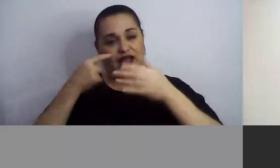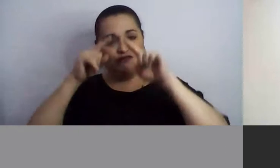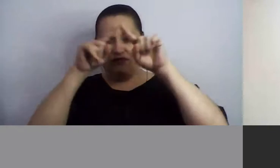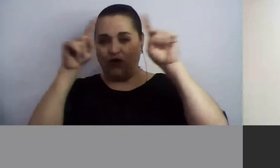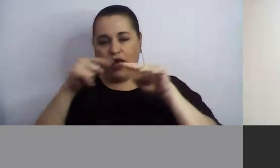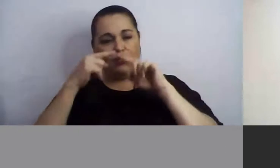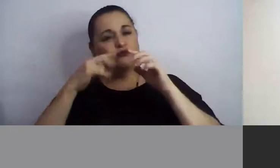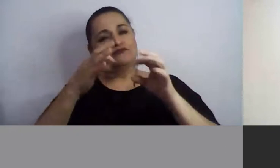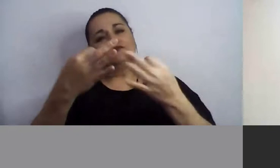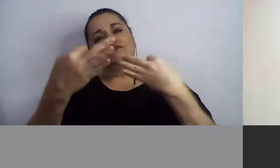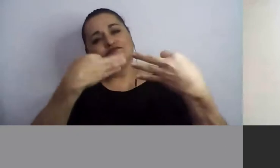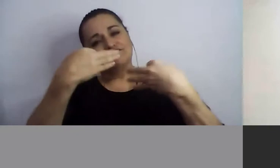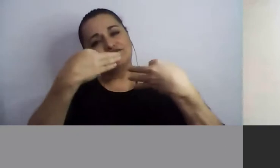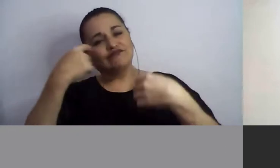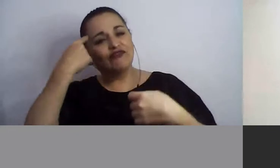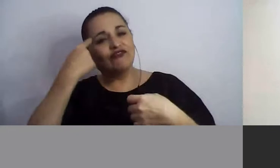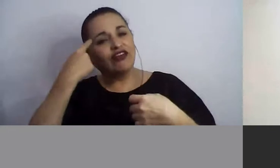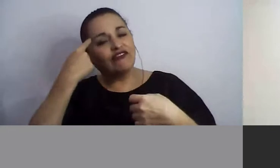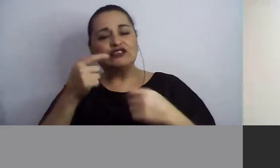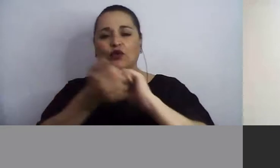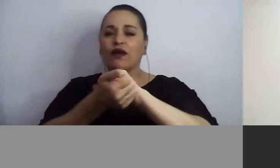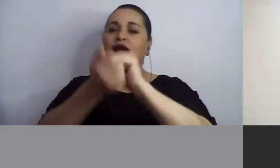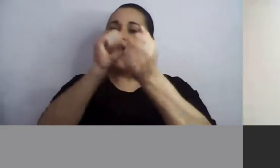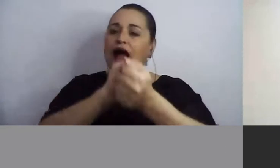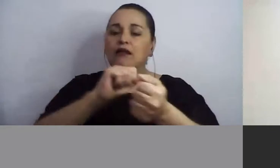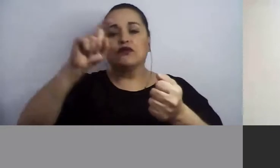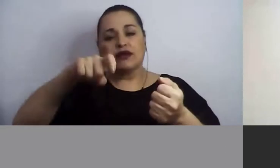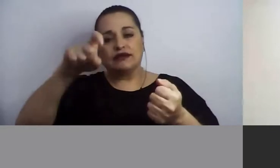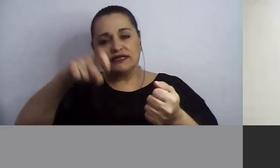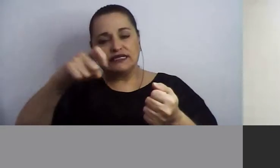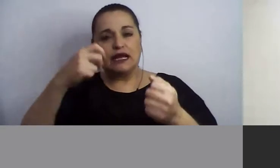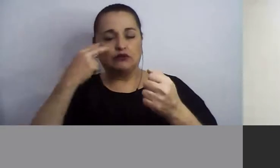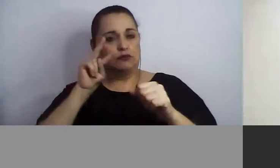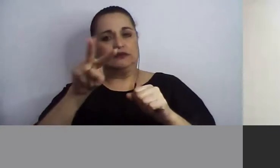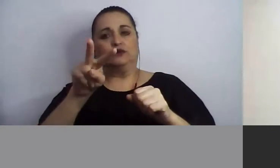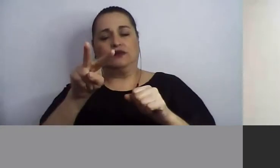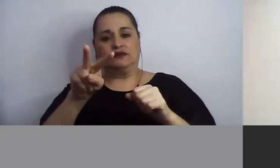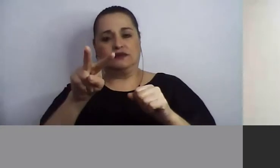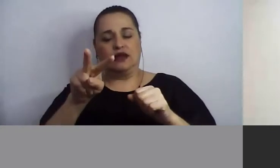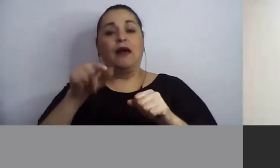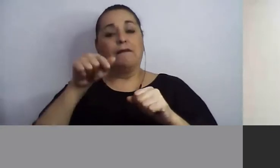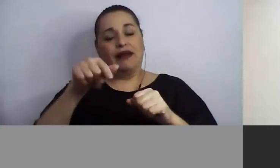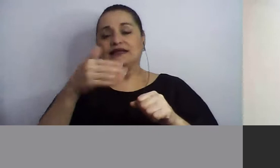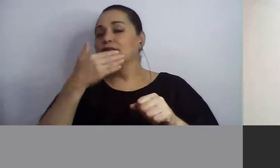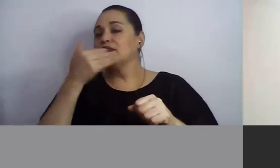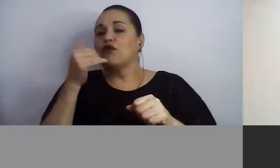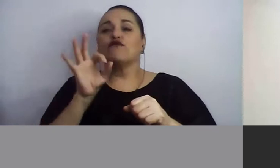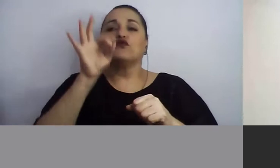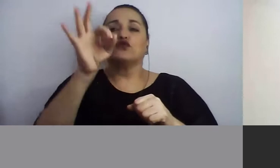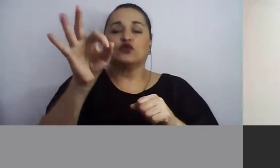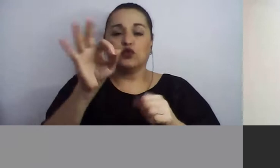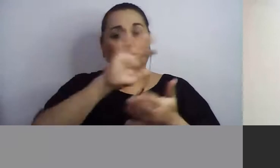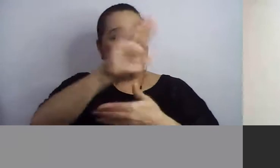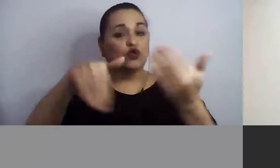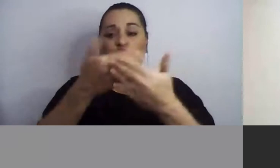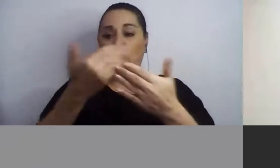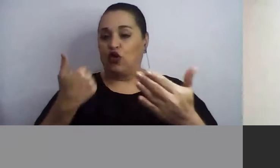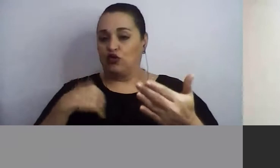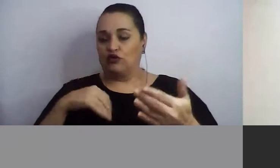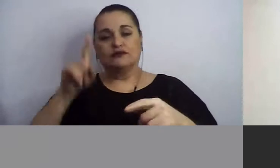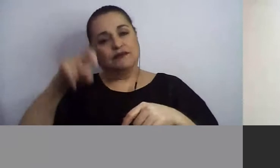para esa reflexión y ese cambio que necesitamos visualizar para ese mejor futuro que todas y todos